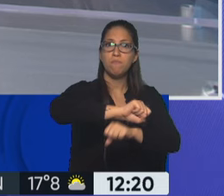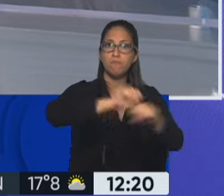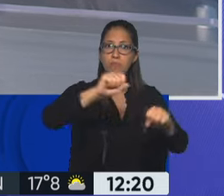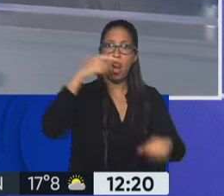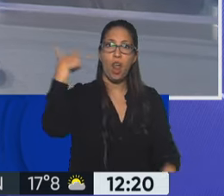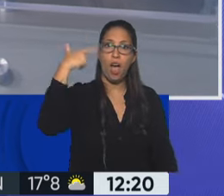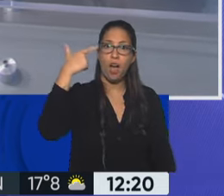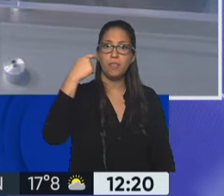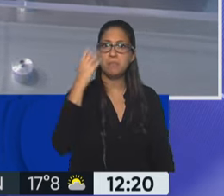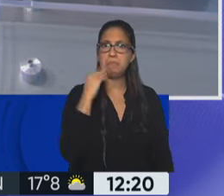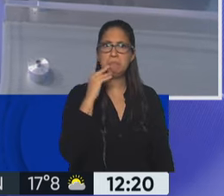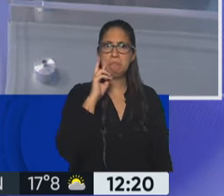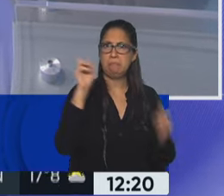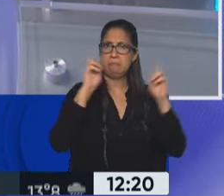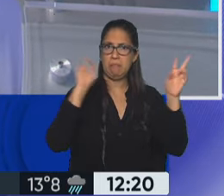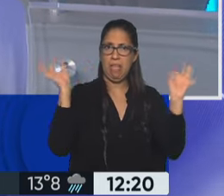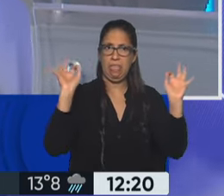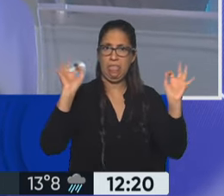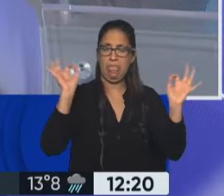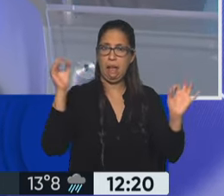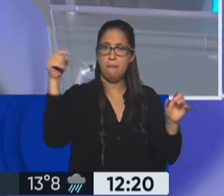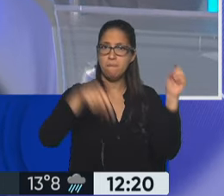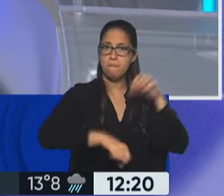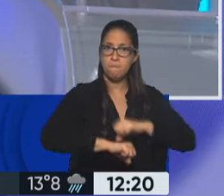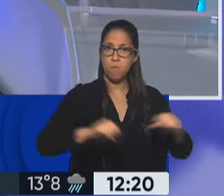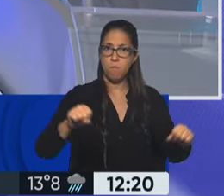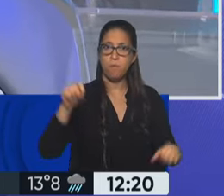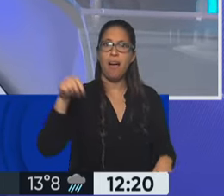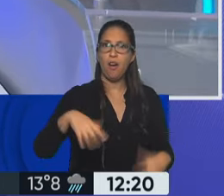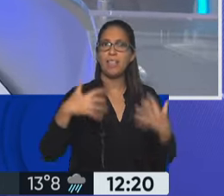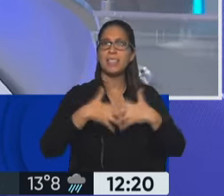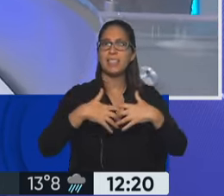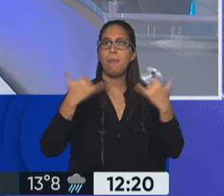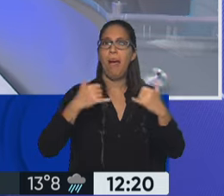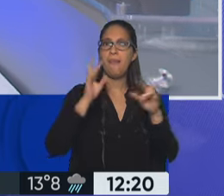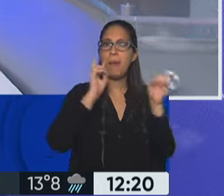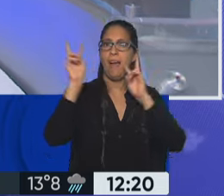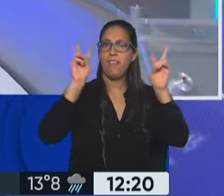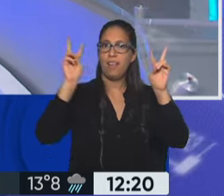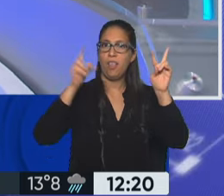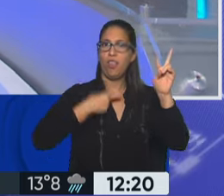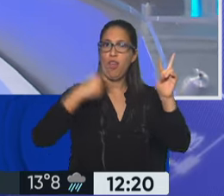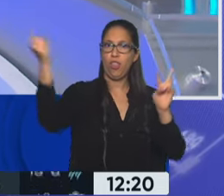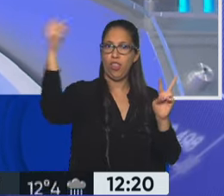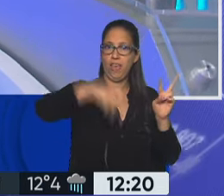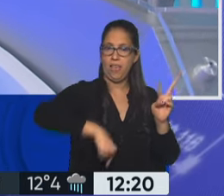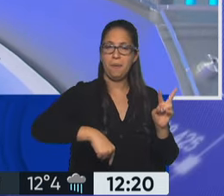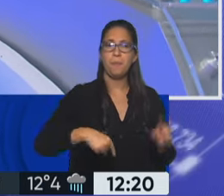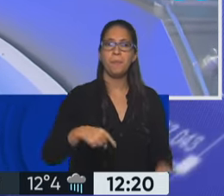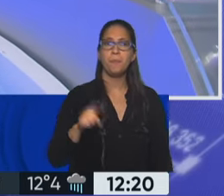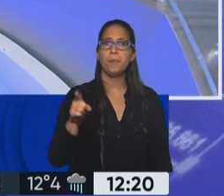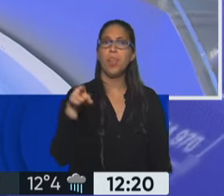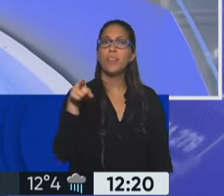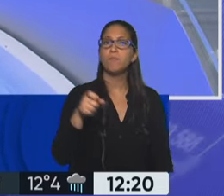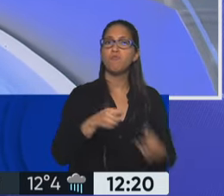y los británicos ni las veían ni las escuchaban caer obviamente Ahora hay sistemas para ver por dónde pueden por dónde pueden caer de esos no hubo